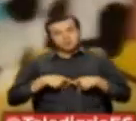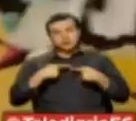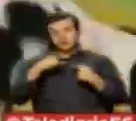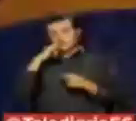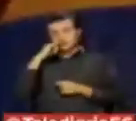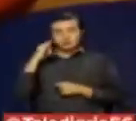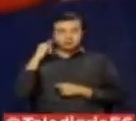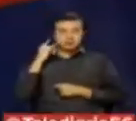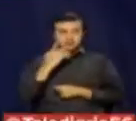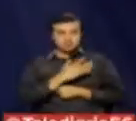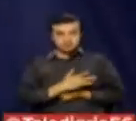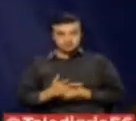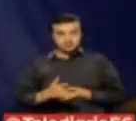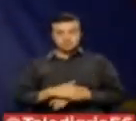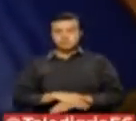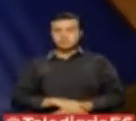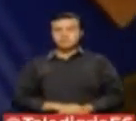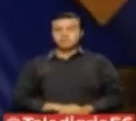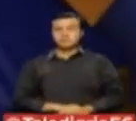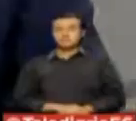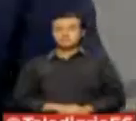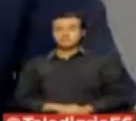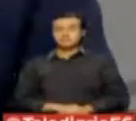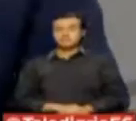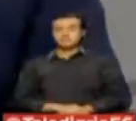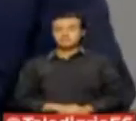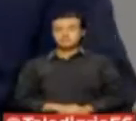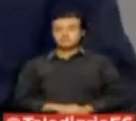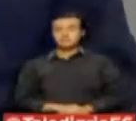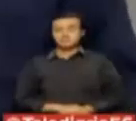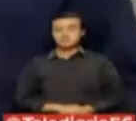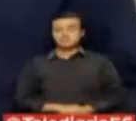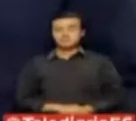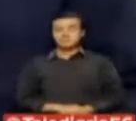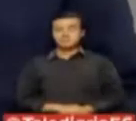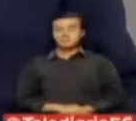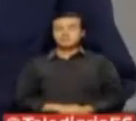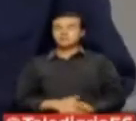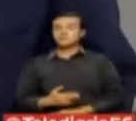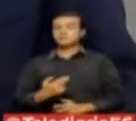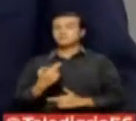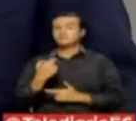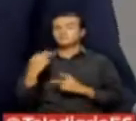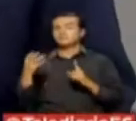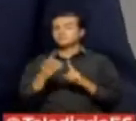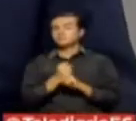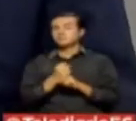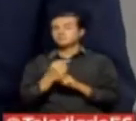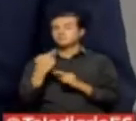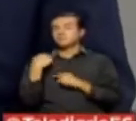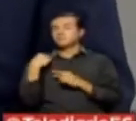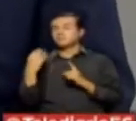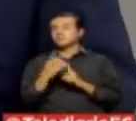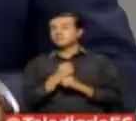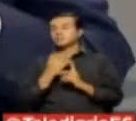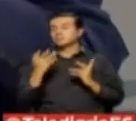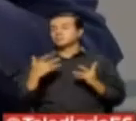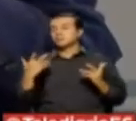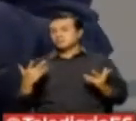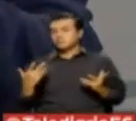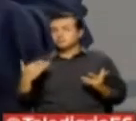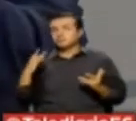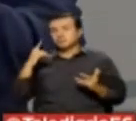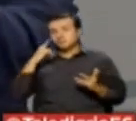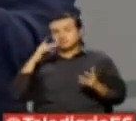las niñas y niños alexis moncayo telediario de qué depende el éxito de estas políticas públicas sobre